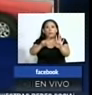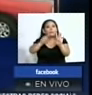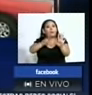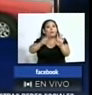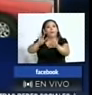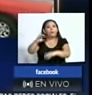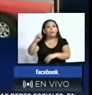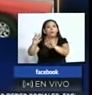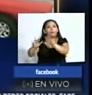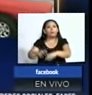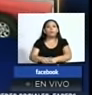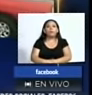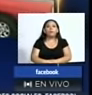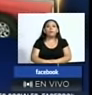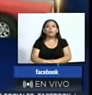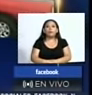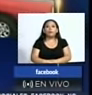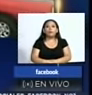2290-7408.